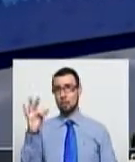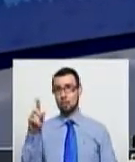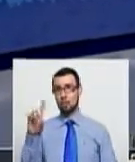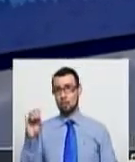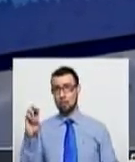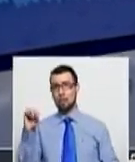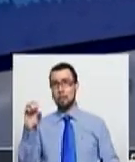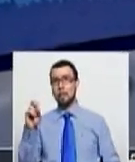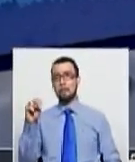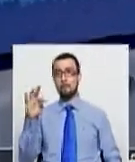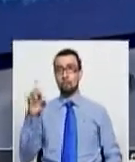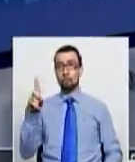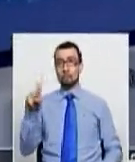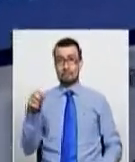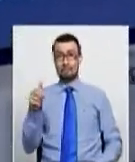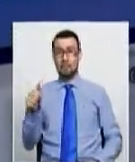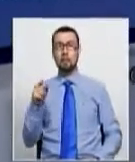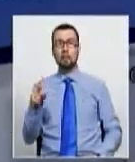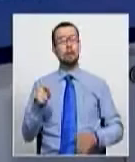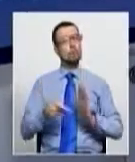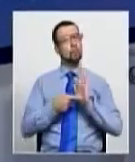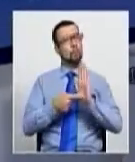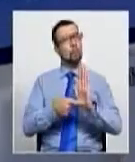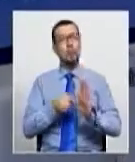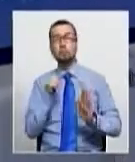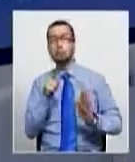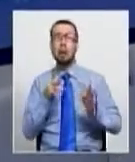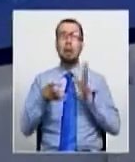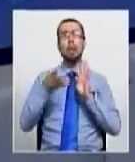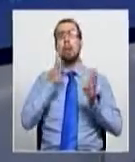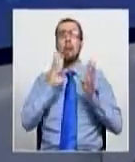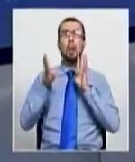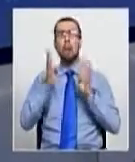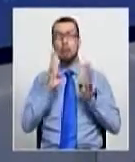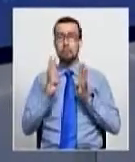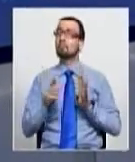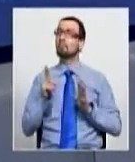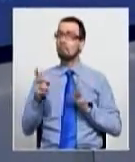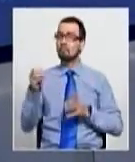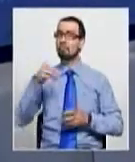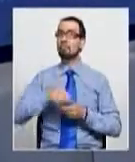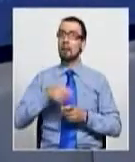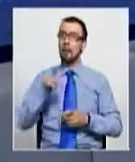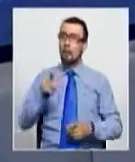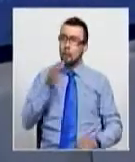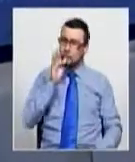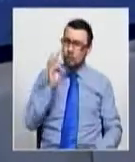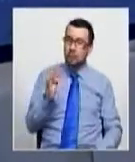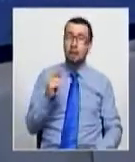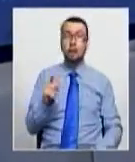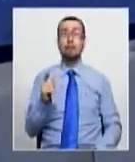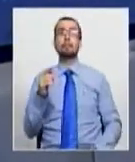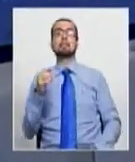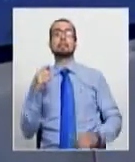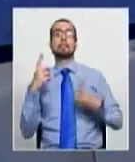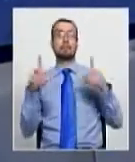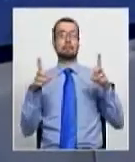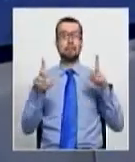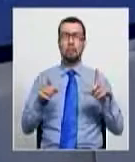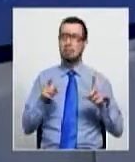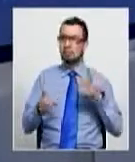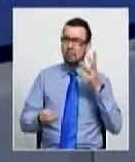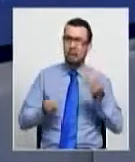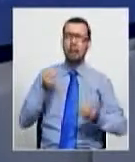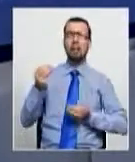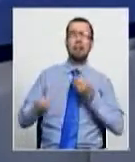ustedes precisamente para ventilar para conversar y para traer los testimonios sobre la televisión sobre lo que está